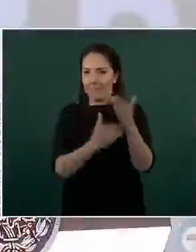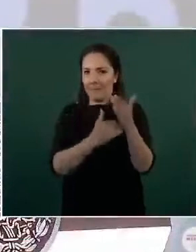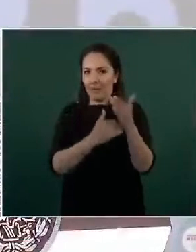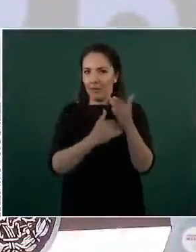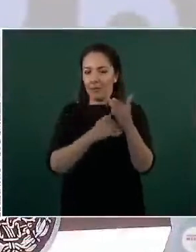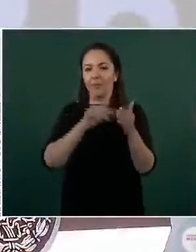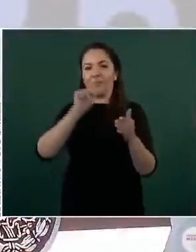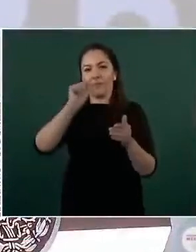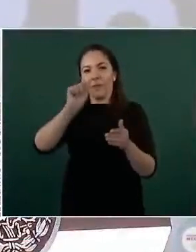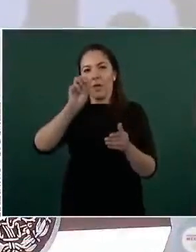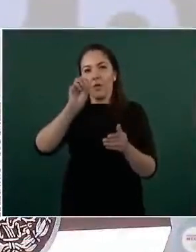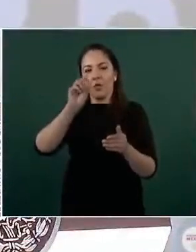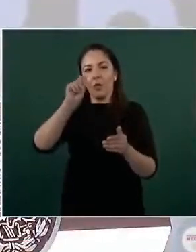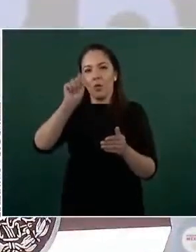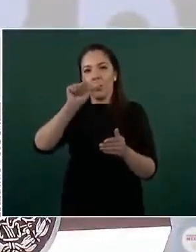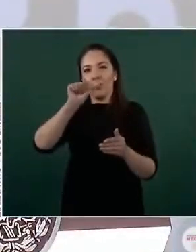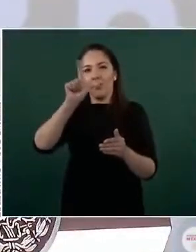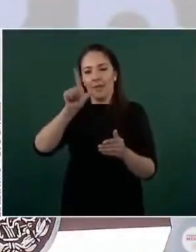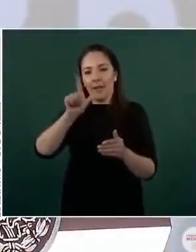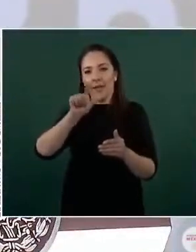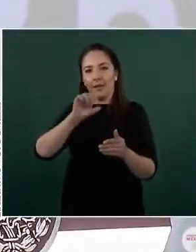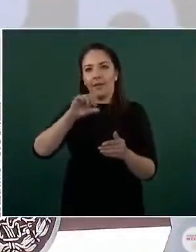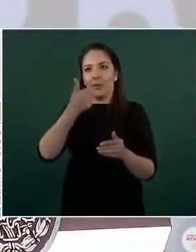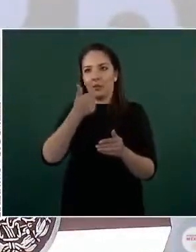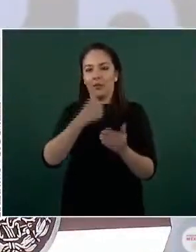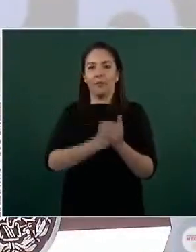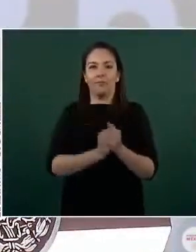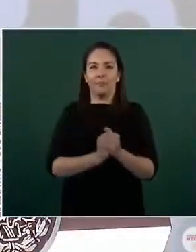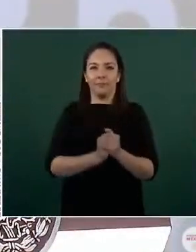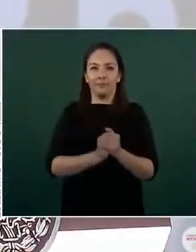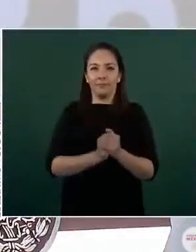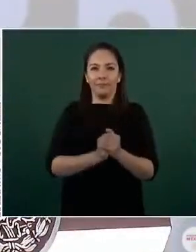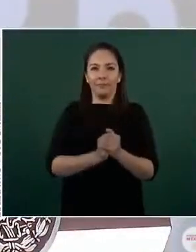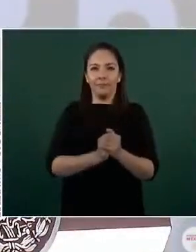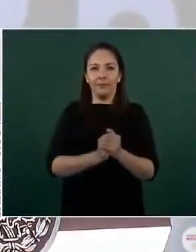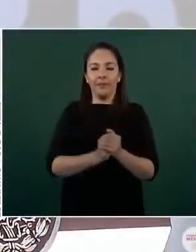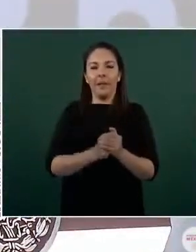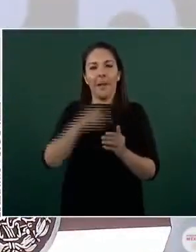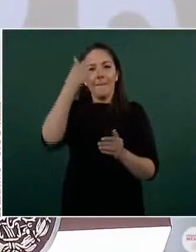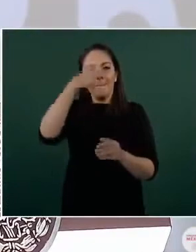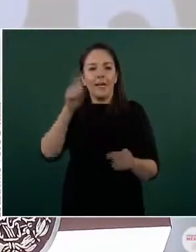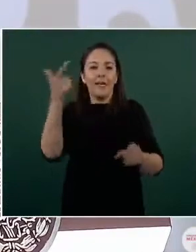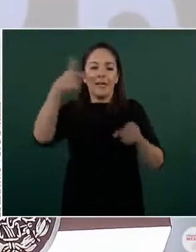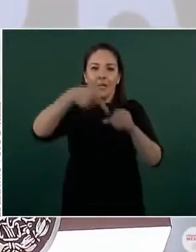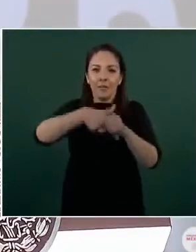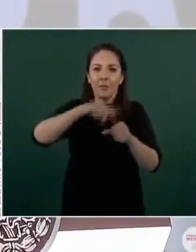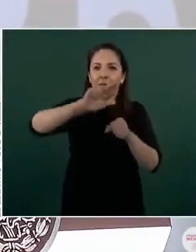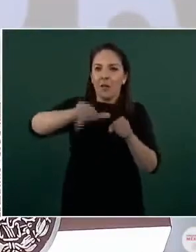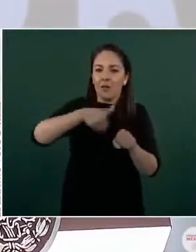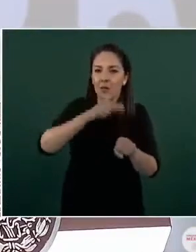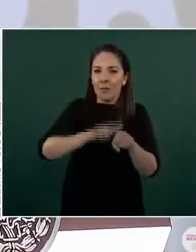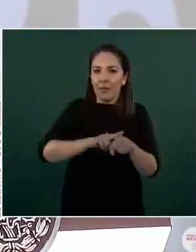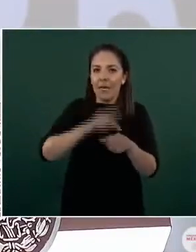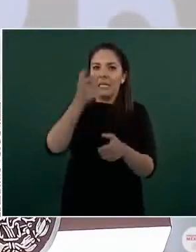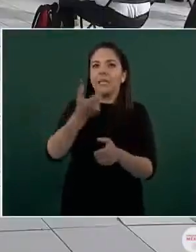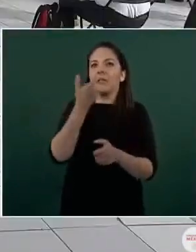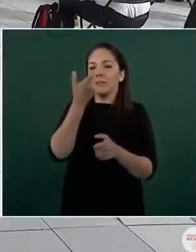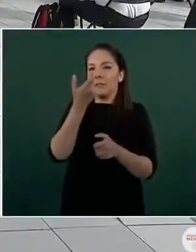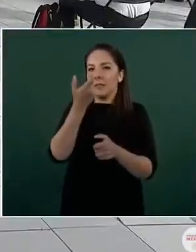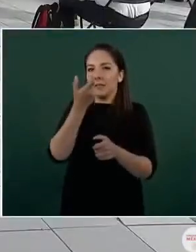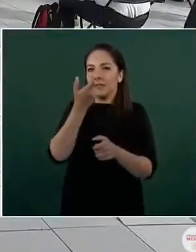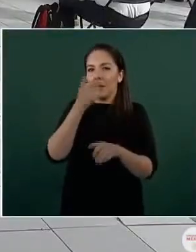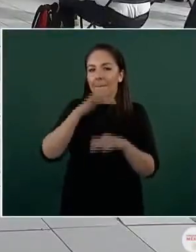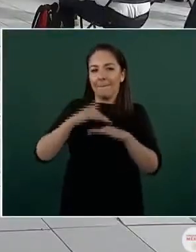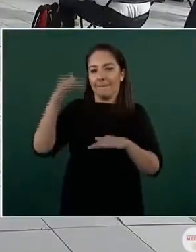Total, G500 y Orsan. Para la gasolina regular, el precio más alto con el margen más